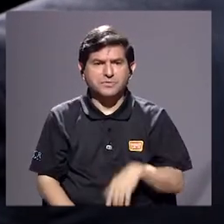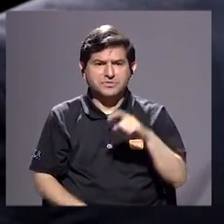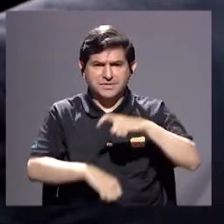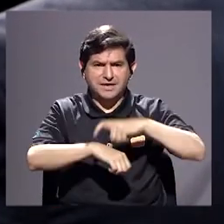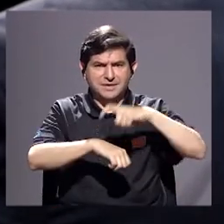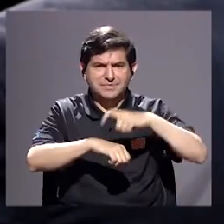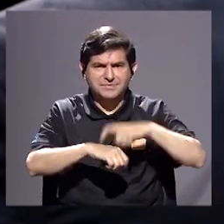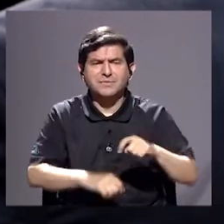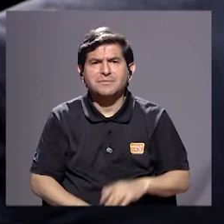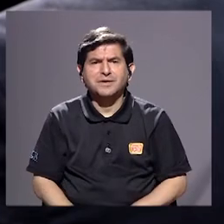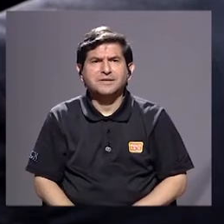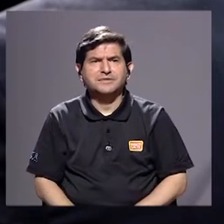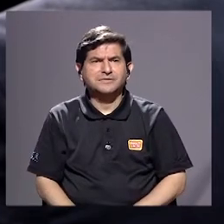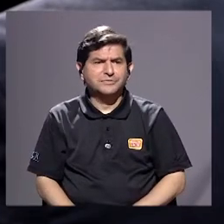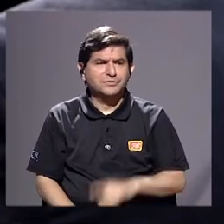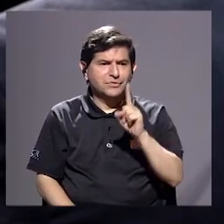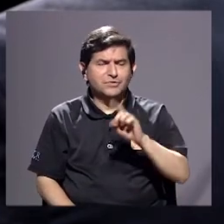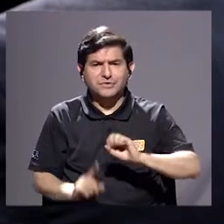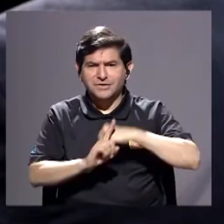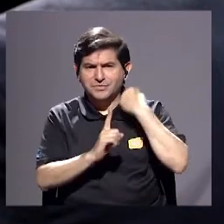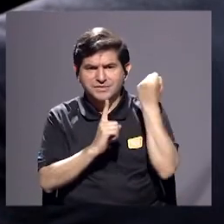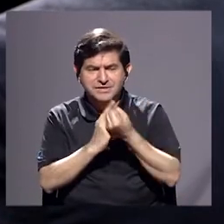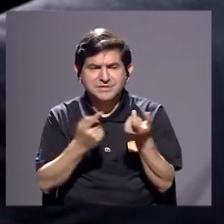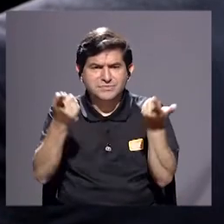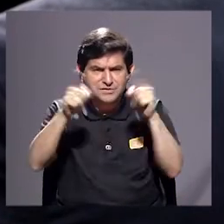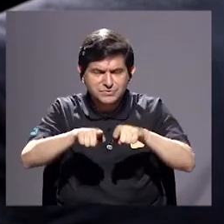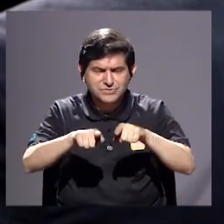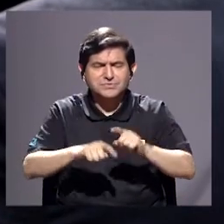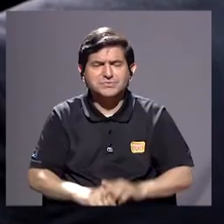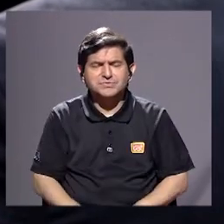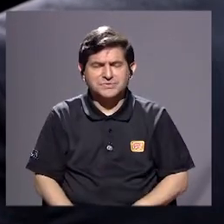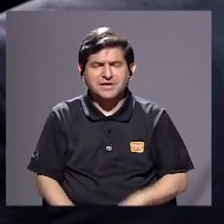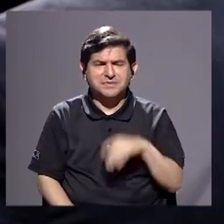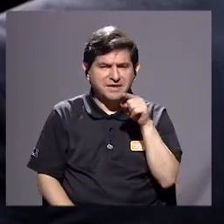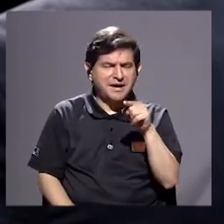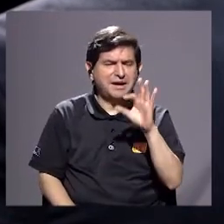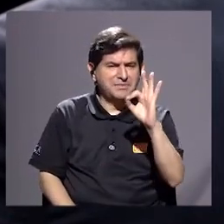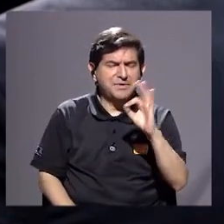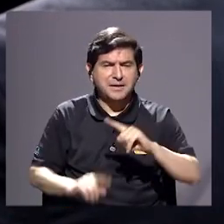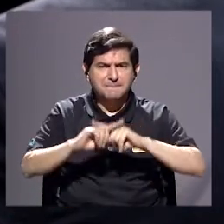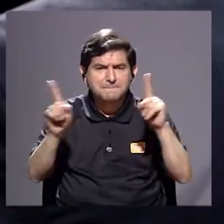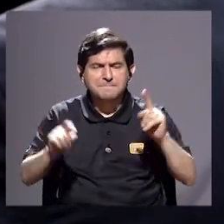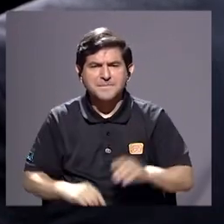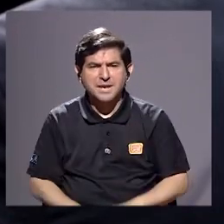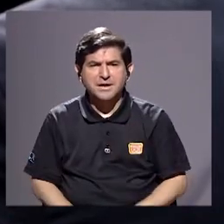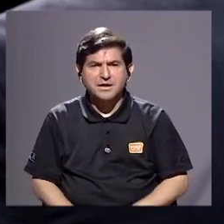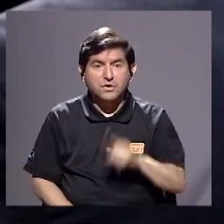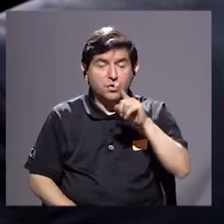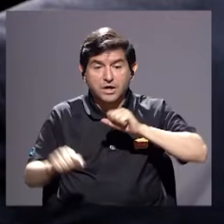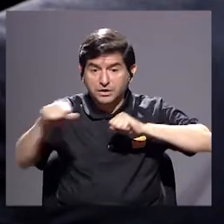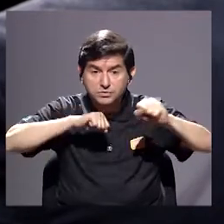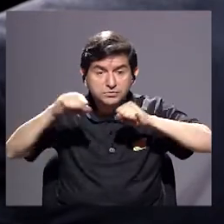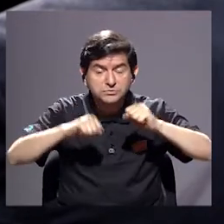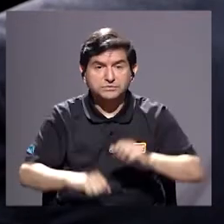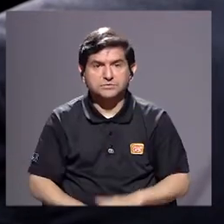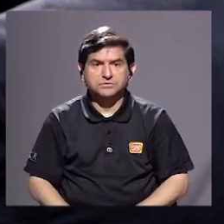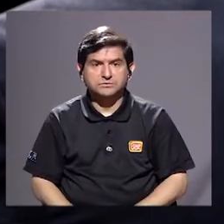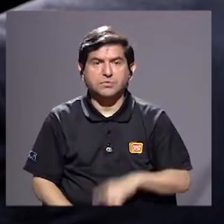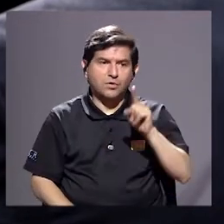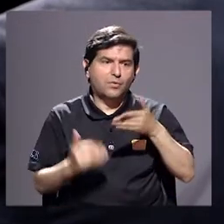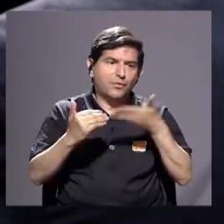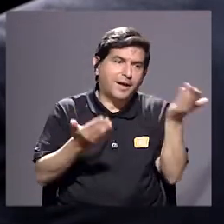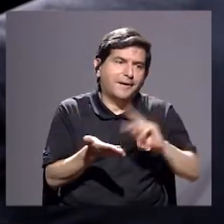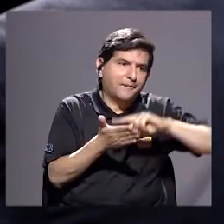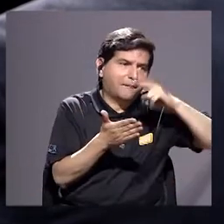que sucede un un suceso como esos pero en el caso específico del simulacro de un sismo una cosa